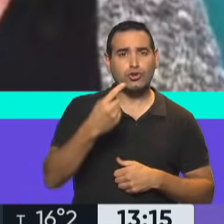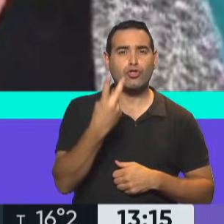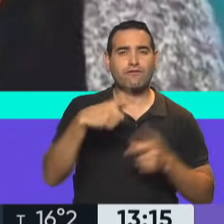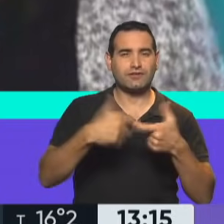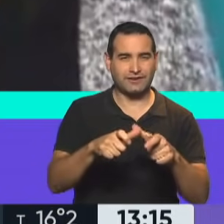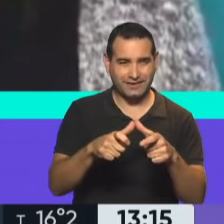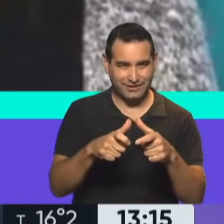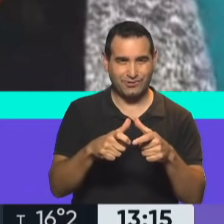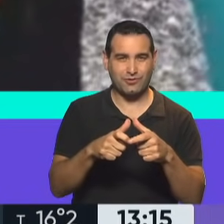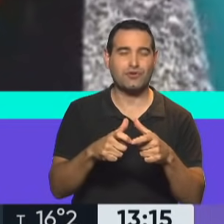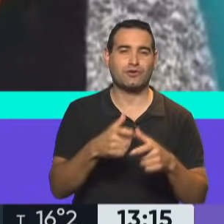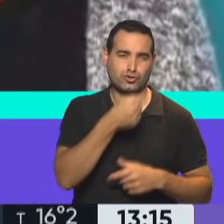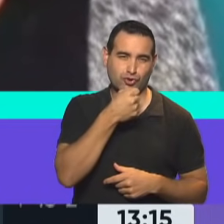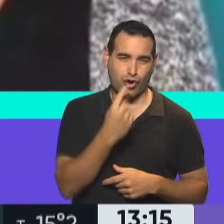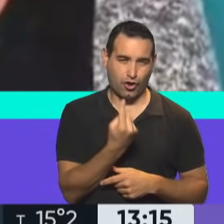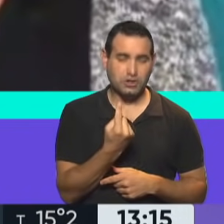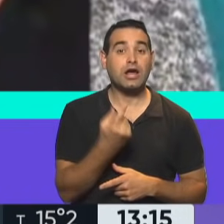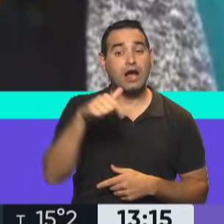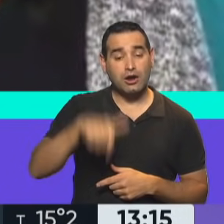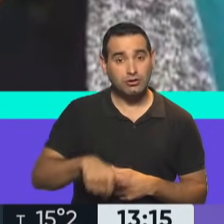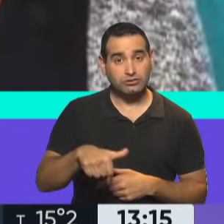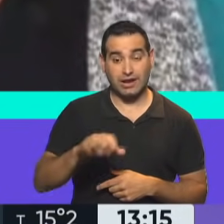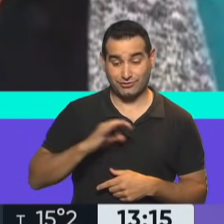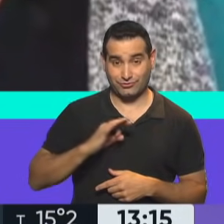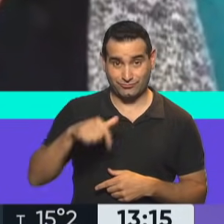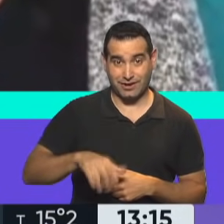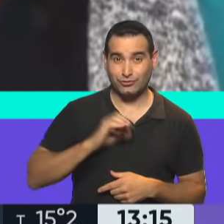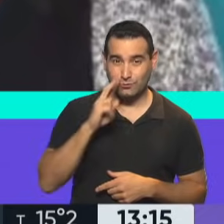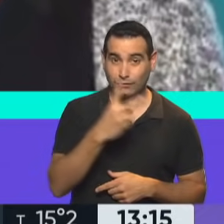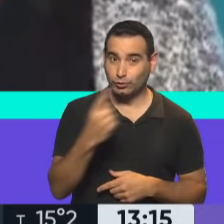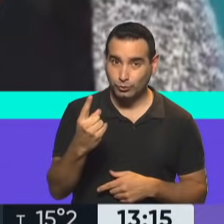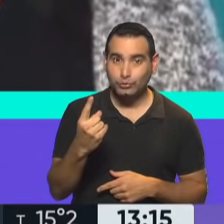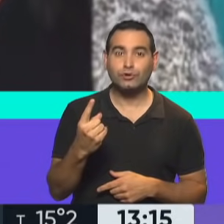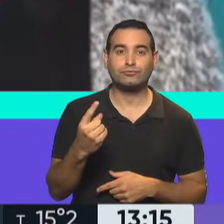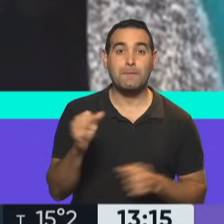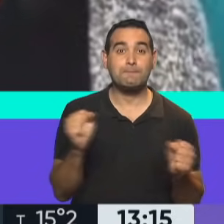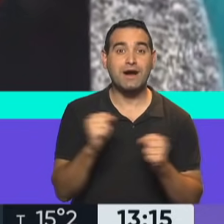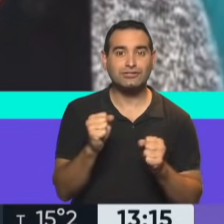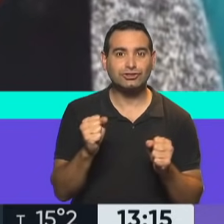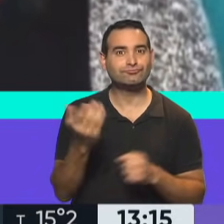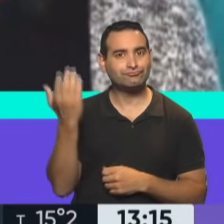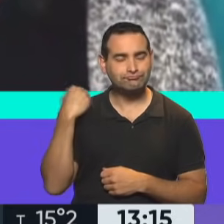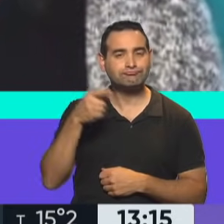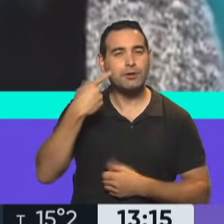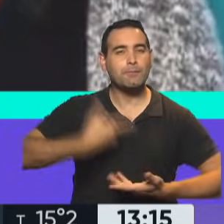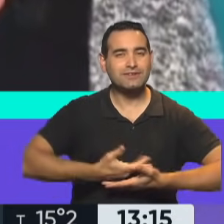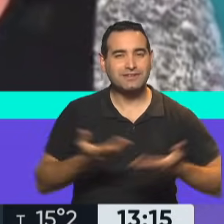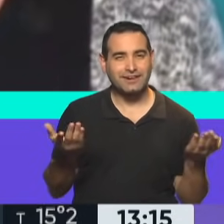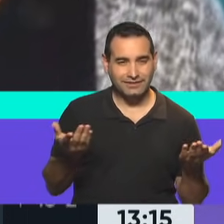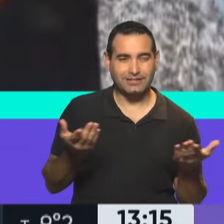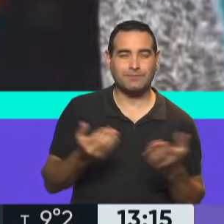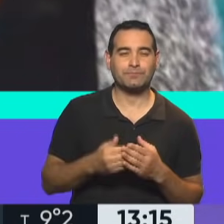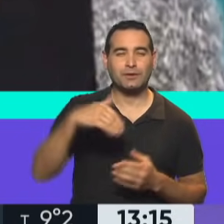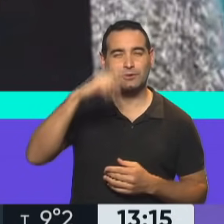que presentó hace pocos años. Y ahora, en este año 2021, en mayo, Chano nos había presentado